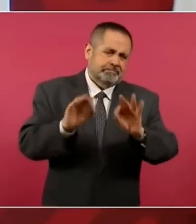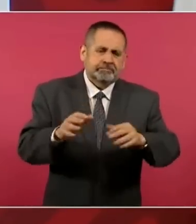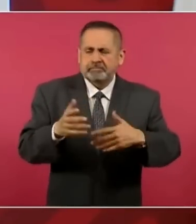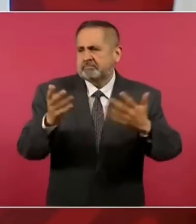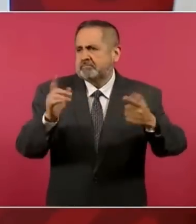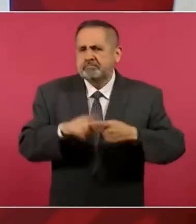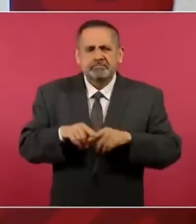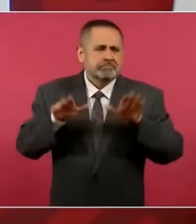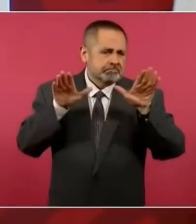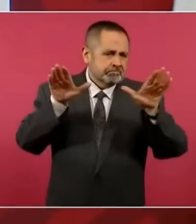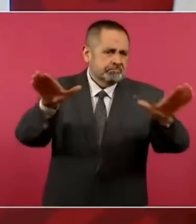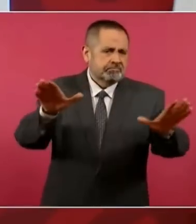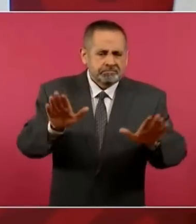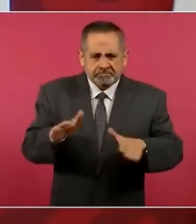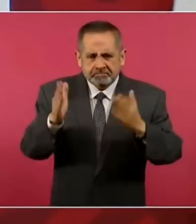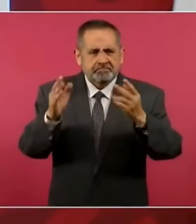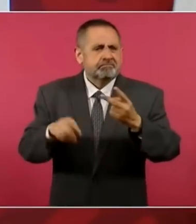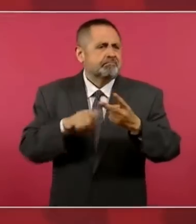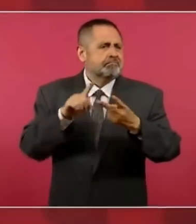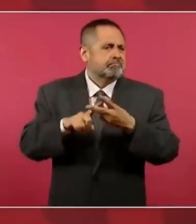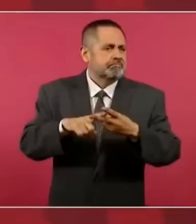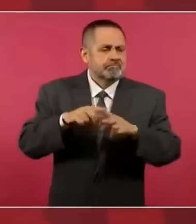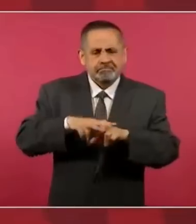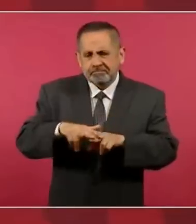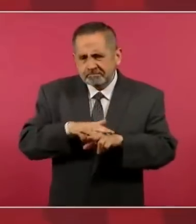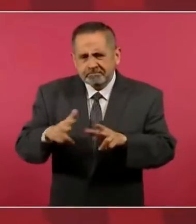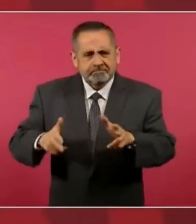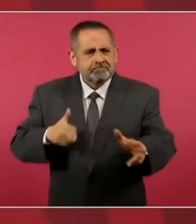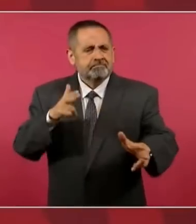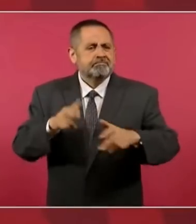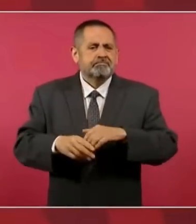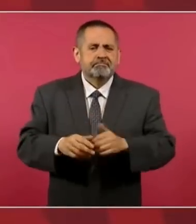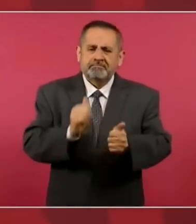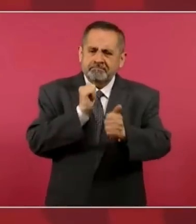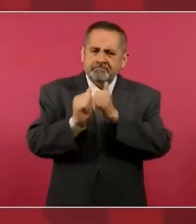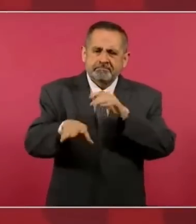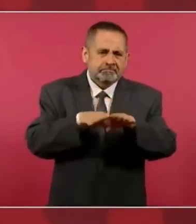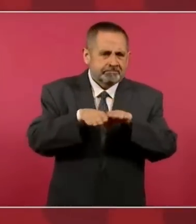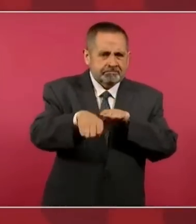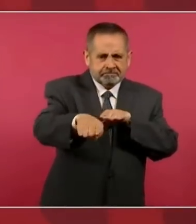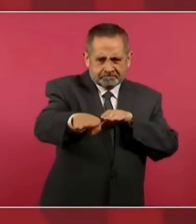llámese aeropuertos, trenes, carreteras,